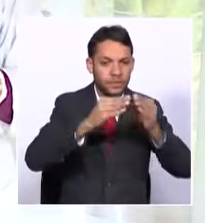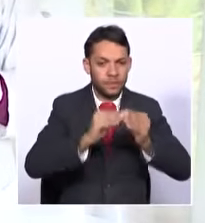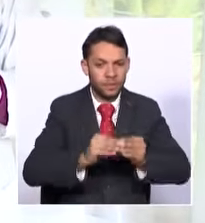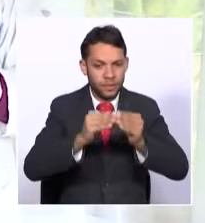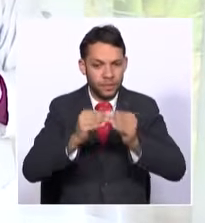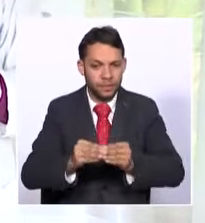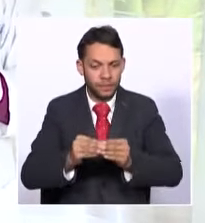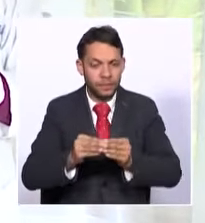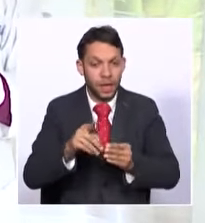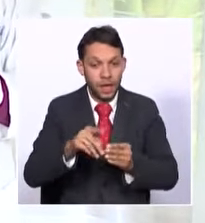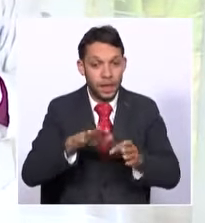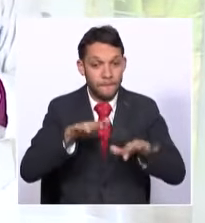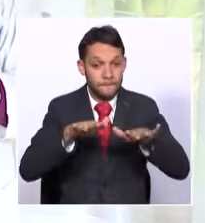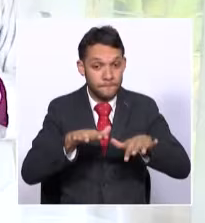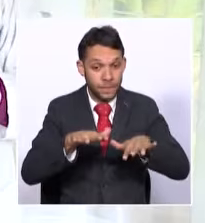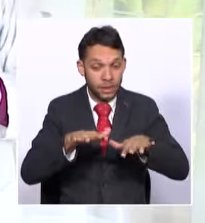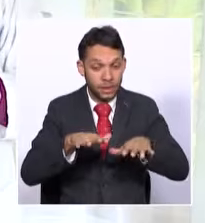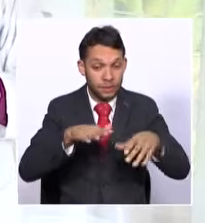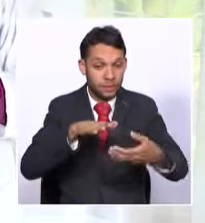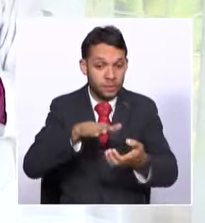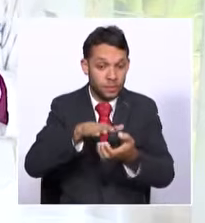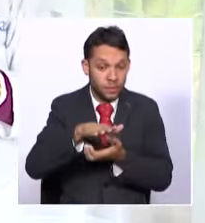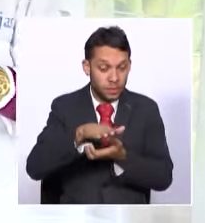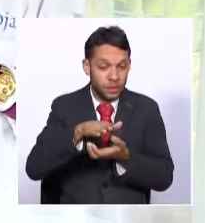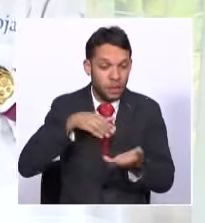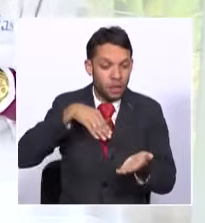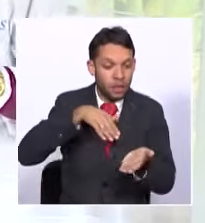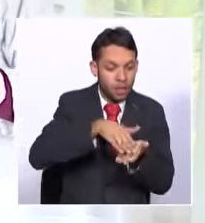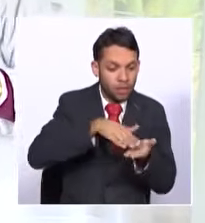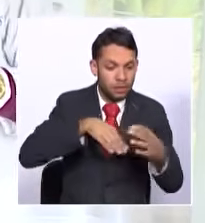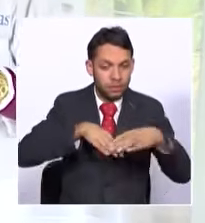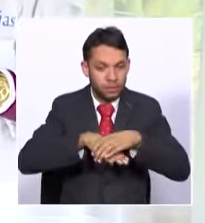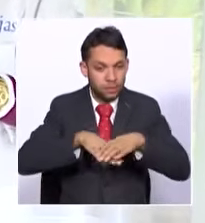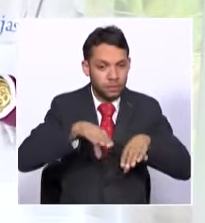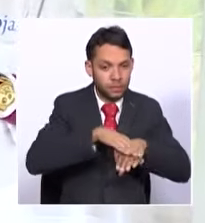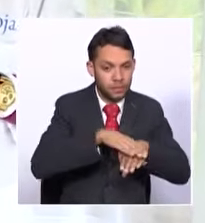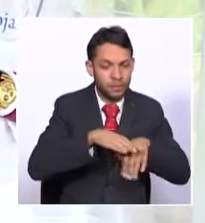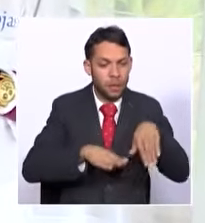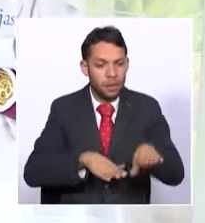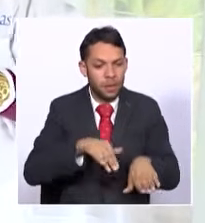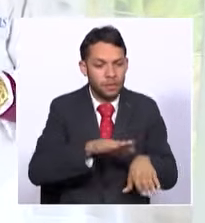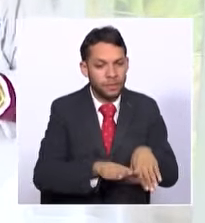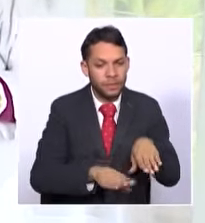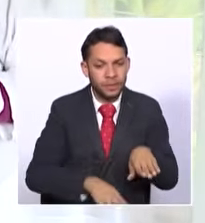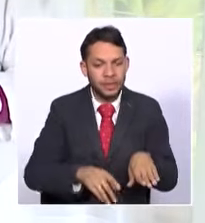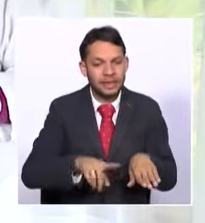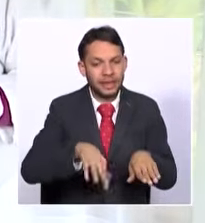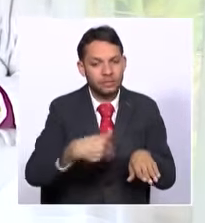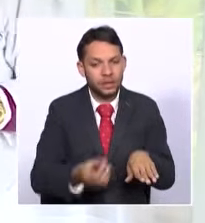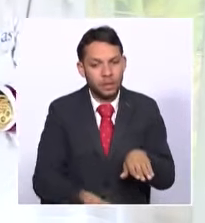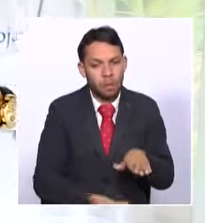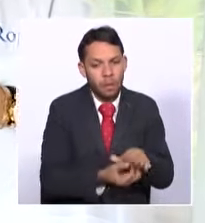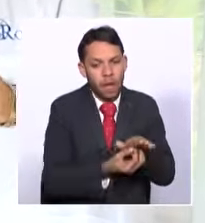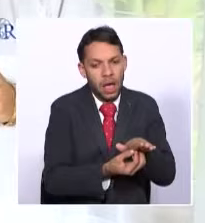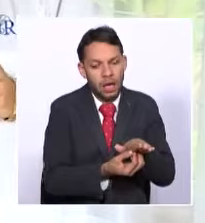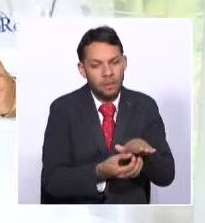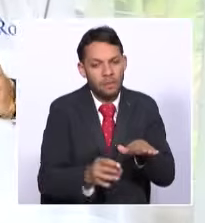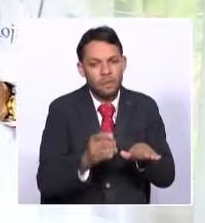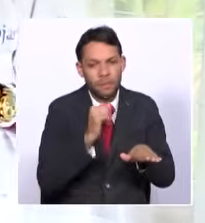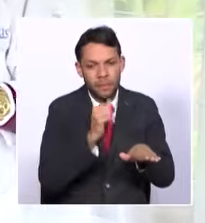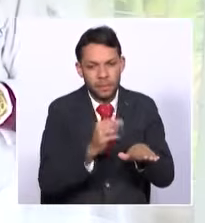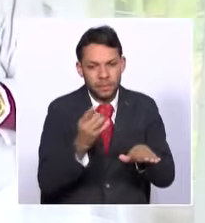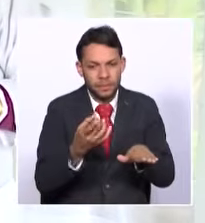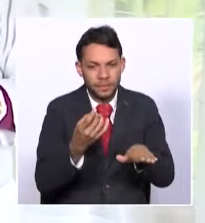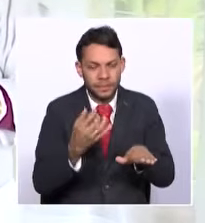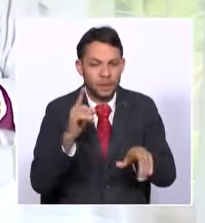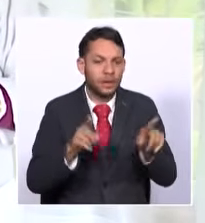plantilla y pie. Ahí después es el juanete. Y entonces uno empieza a evolucionar. Y recuerdo que un paciente lo tratábamos por un dolor